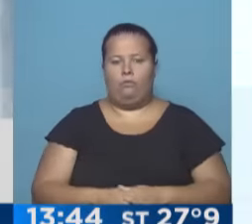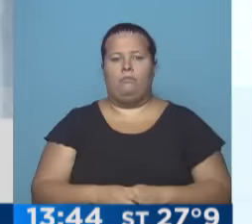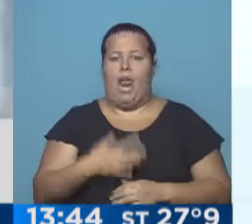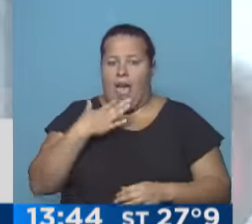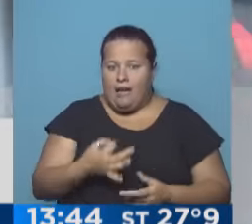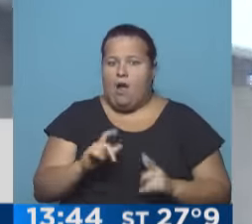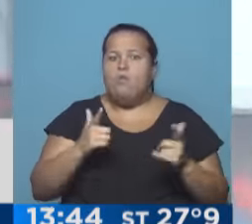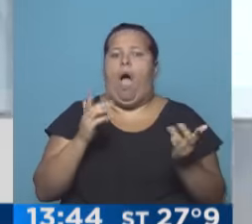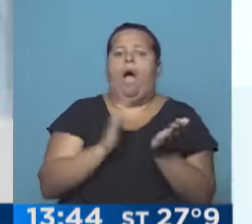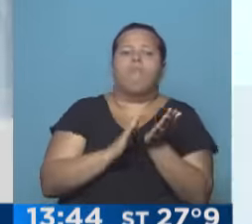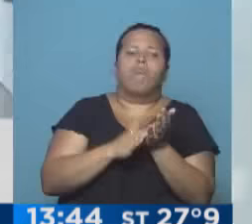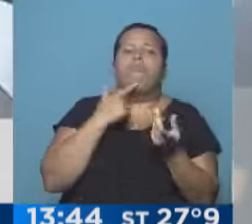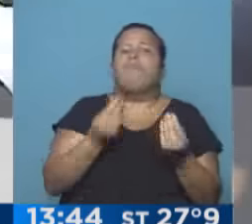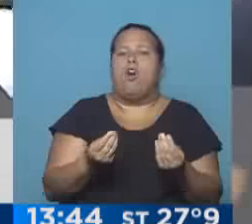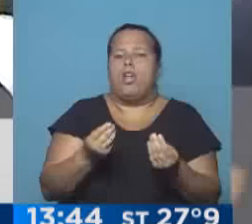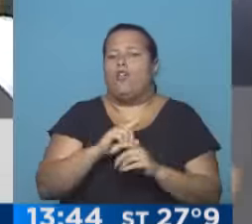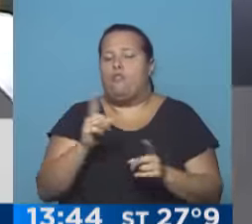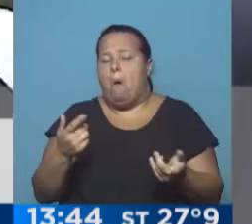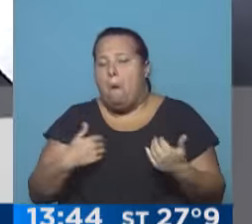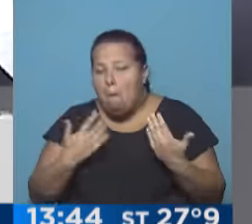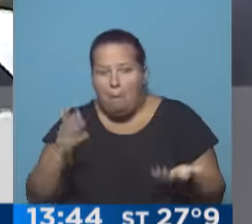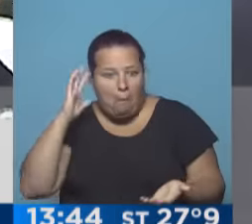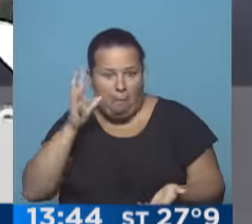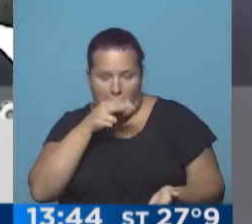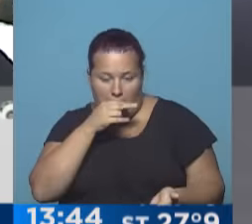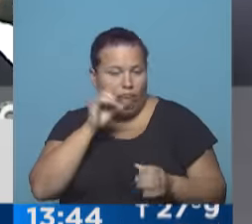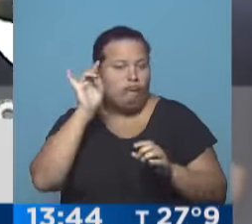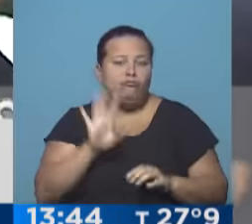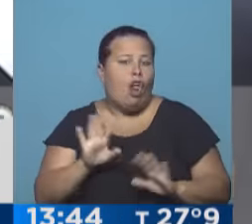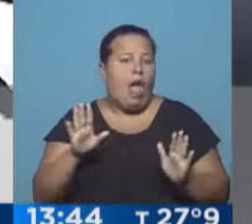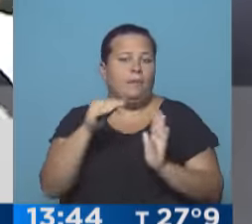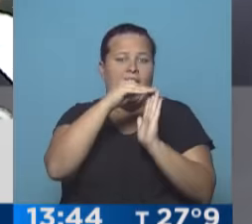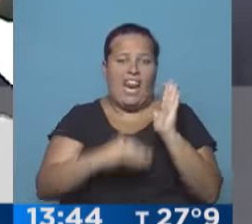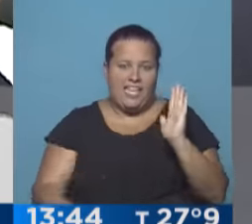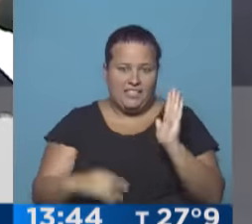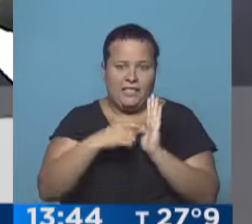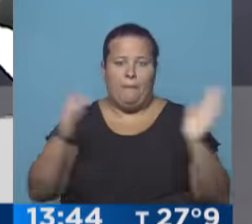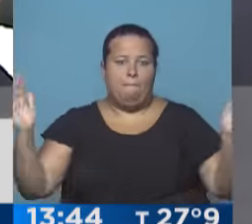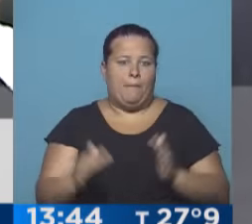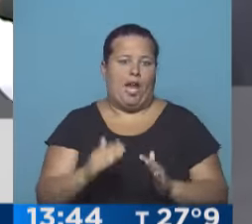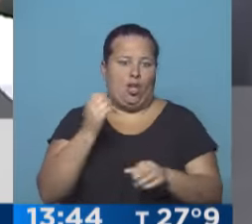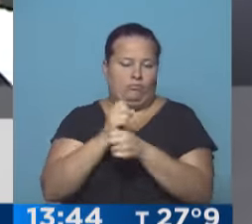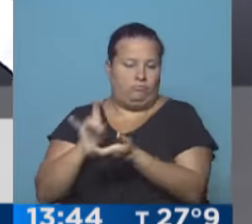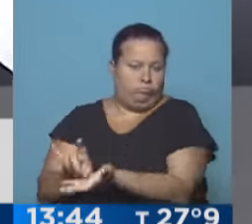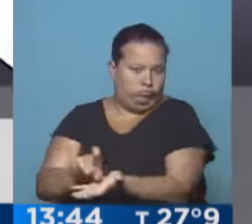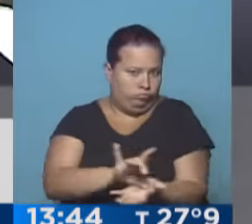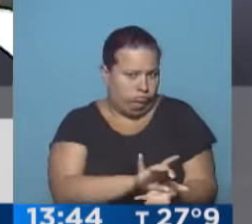que no hay un argumento, o por lo menos yo no lo escuché, simplemente está la lista, hay una reducción de personal y